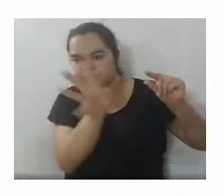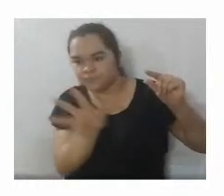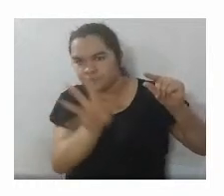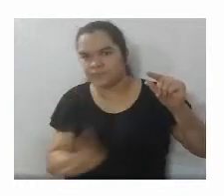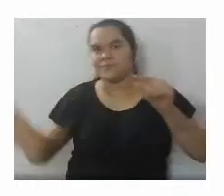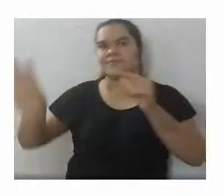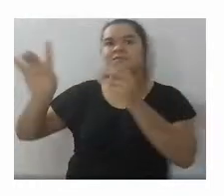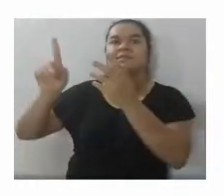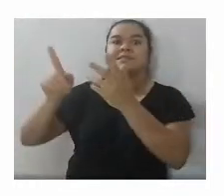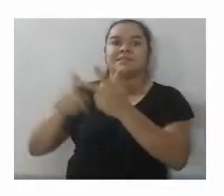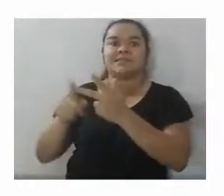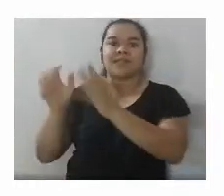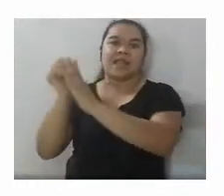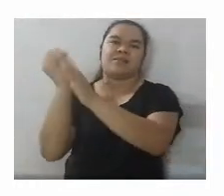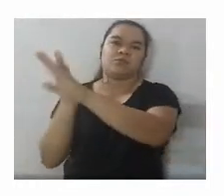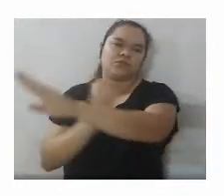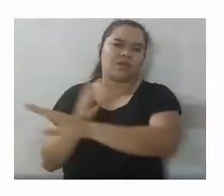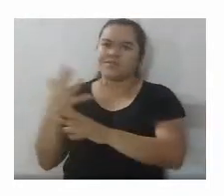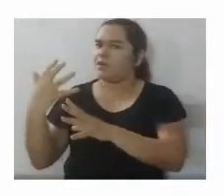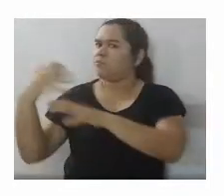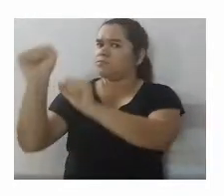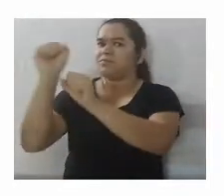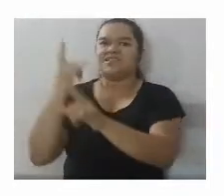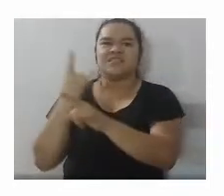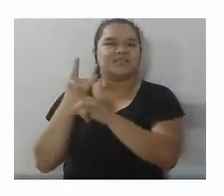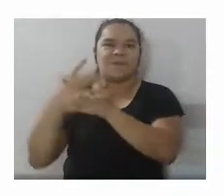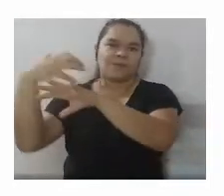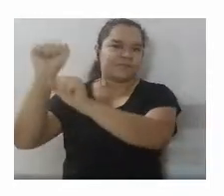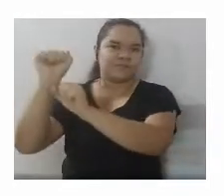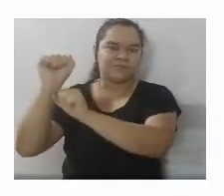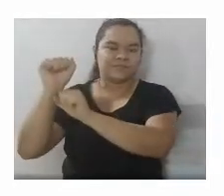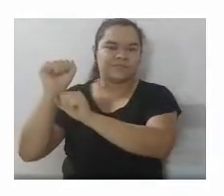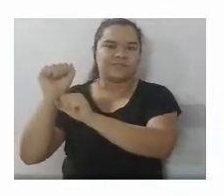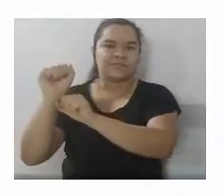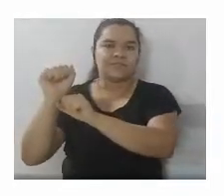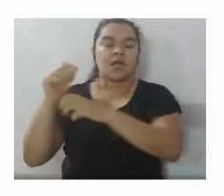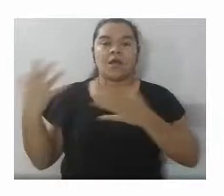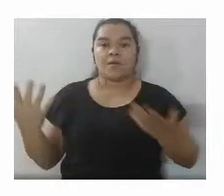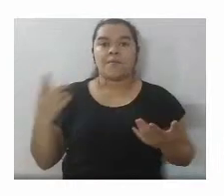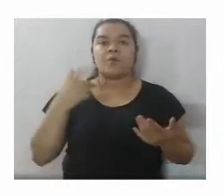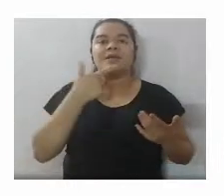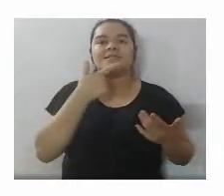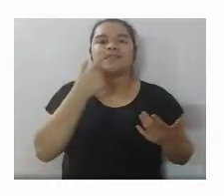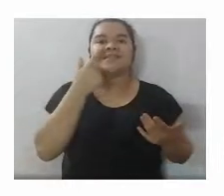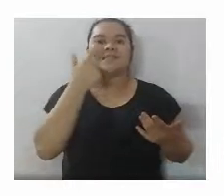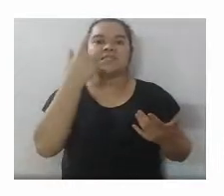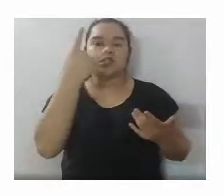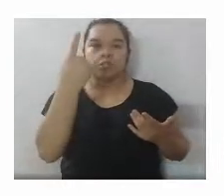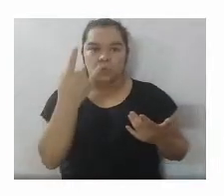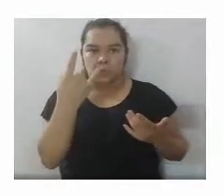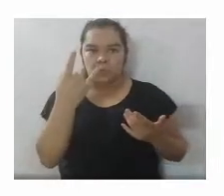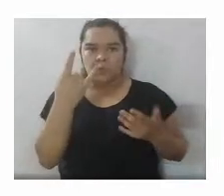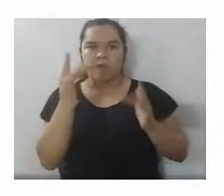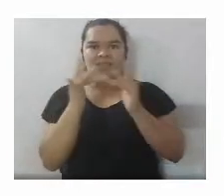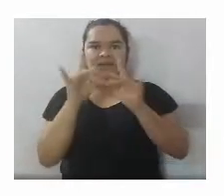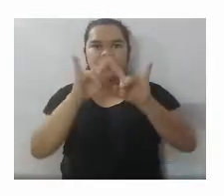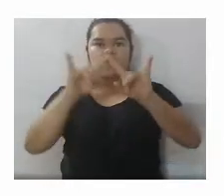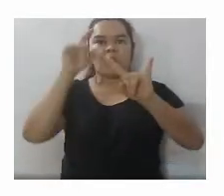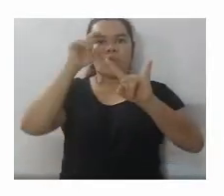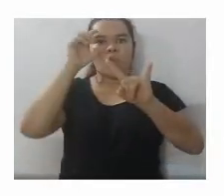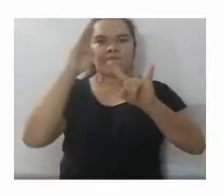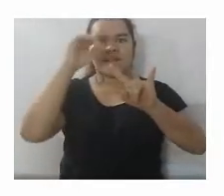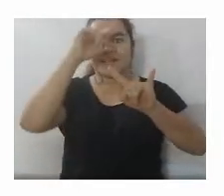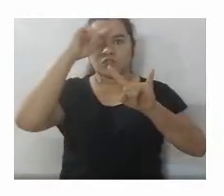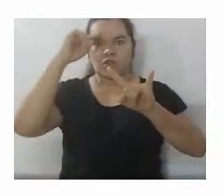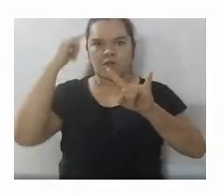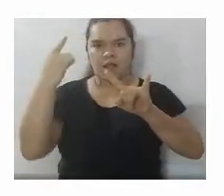el simbolito de la UNE, porque suele pasar que como los CIU son sistemas nacionales y capaz que van a, que pueden llegar a tener una interfaz